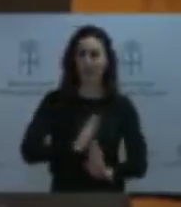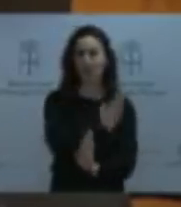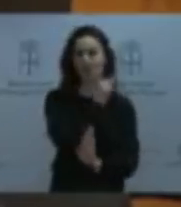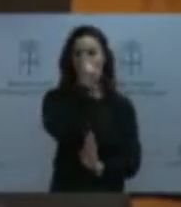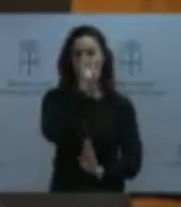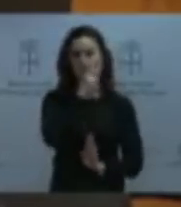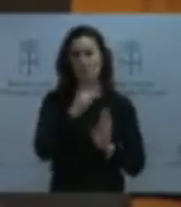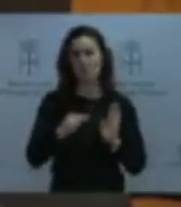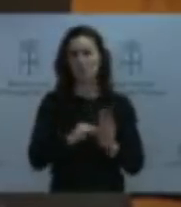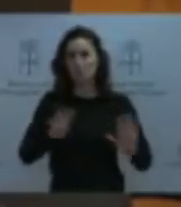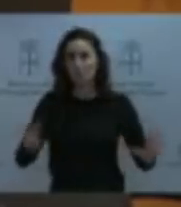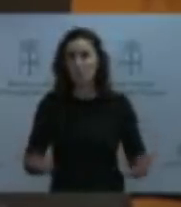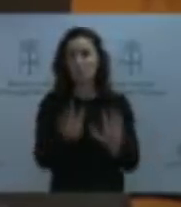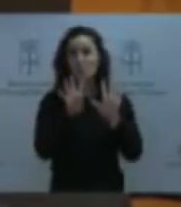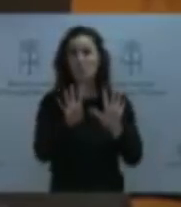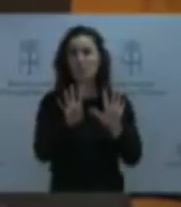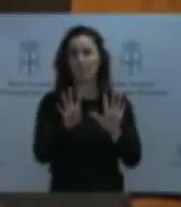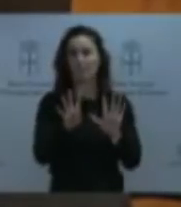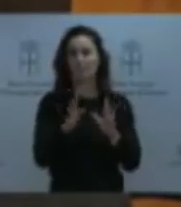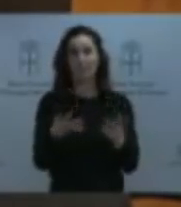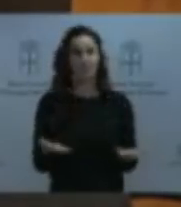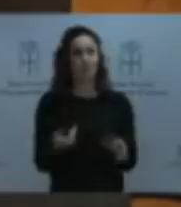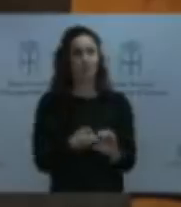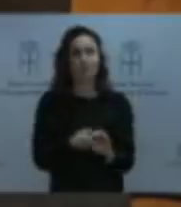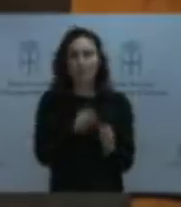y no hay plazas en vigor en este momento legalmente constituidas.